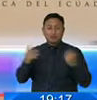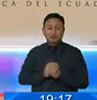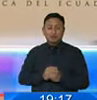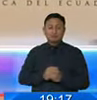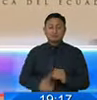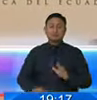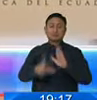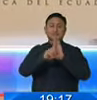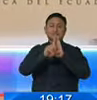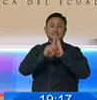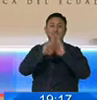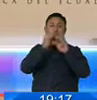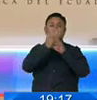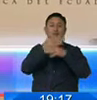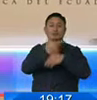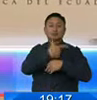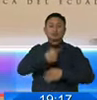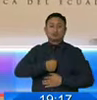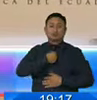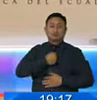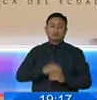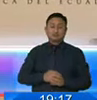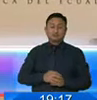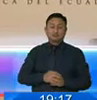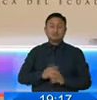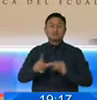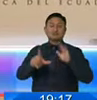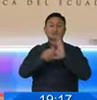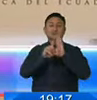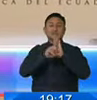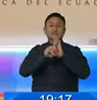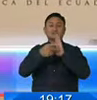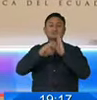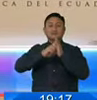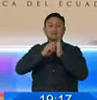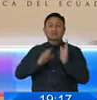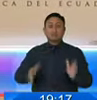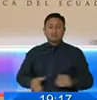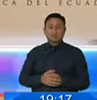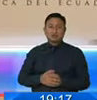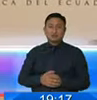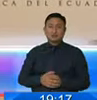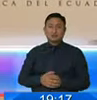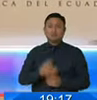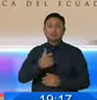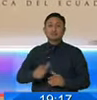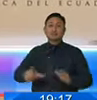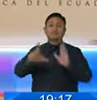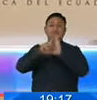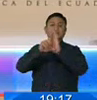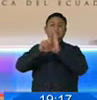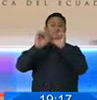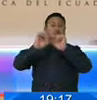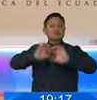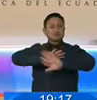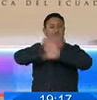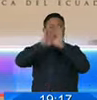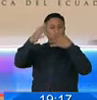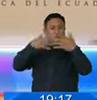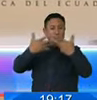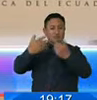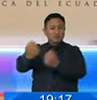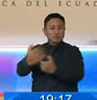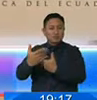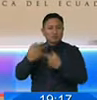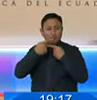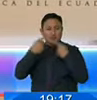Ley Orgánica de la Función Legislativa, la Ley Orgánica de la Contraloría General del Estado, la Ley Orgánica de Transparencia y Acceso a la